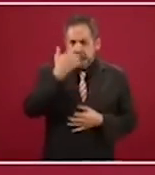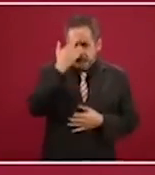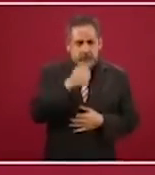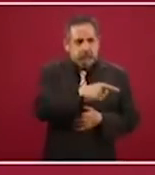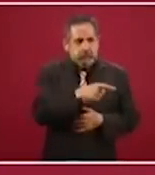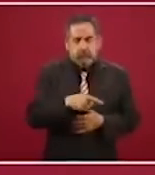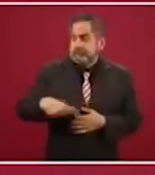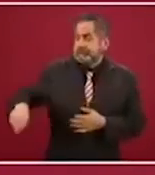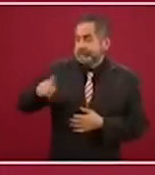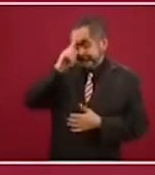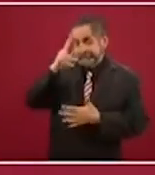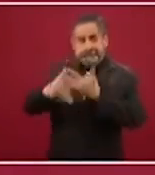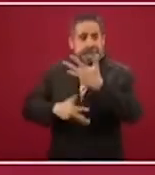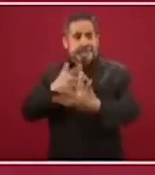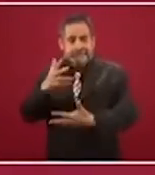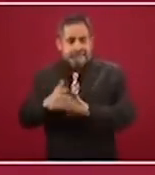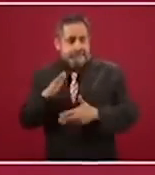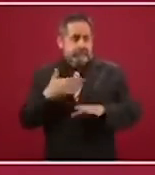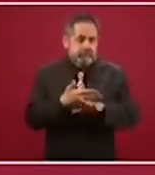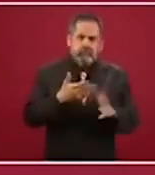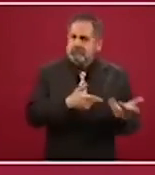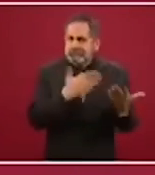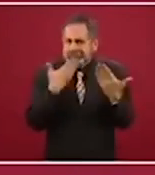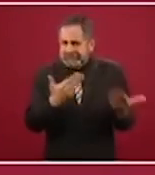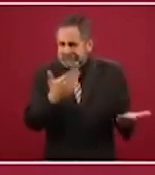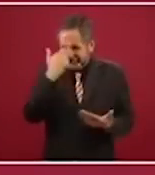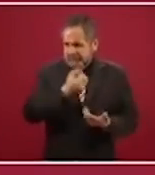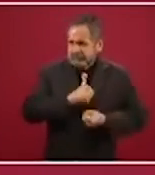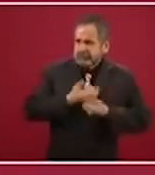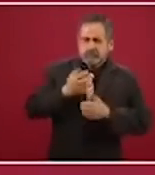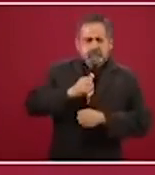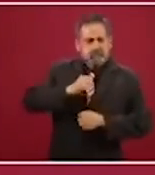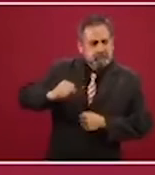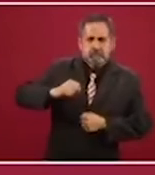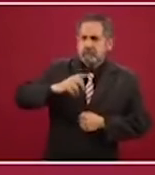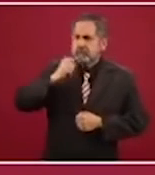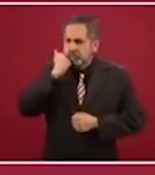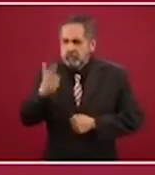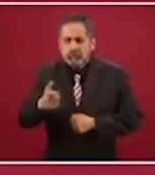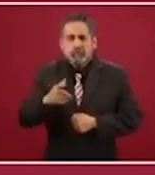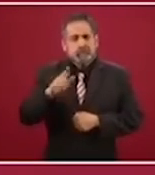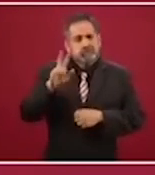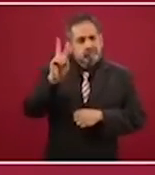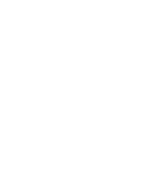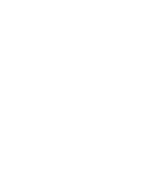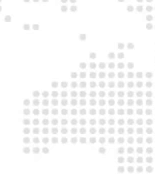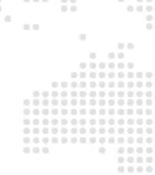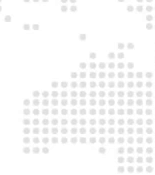violencia, en contra de los feminicidios,